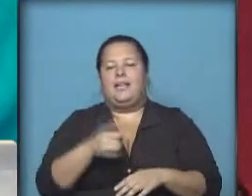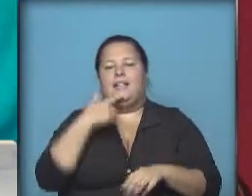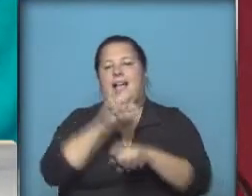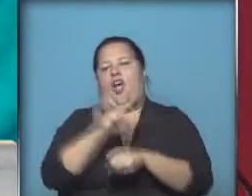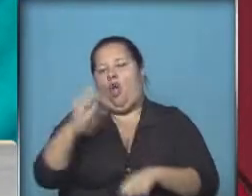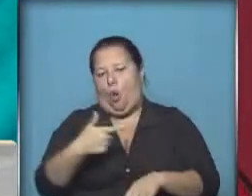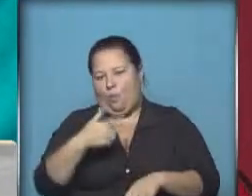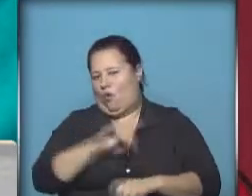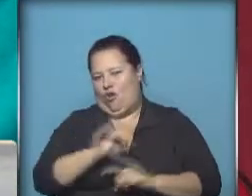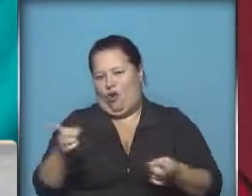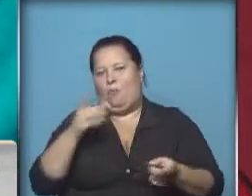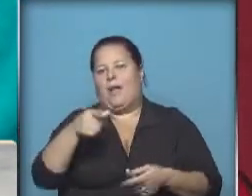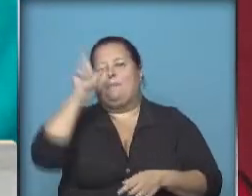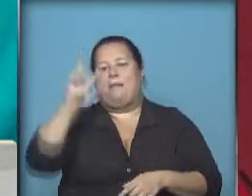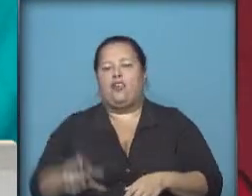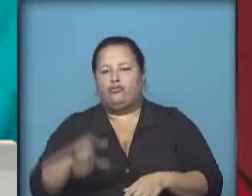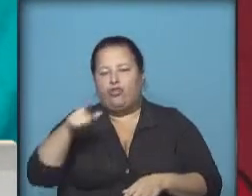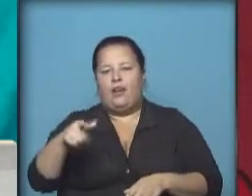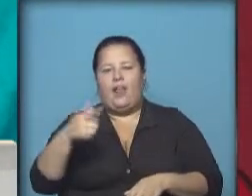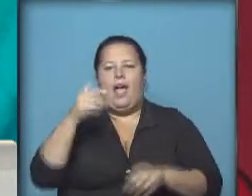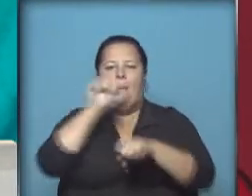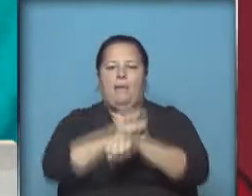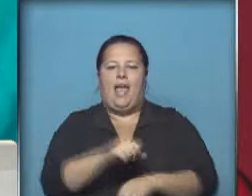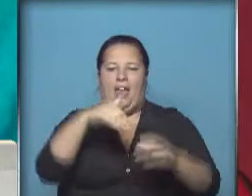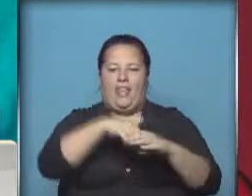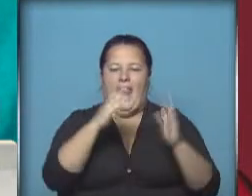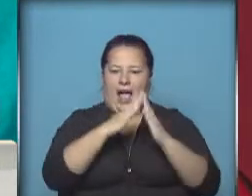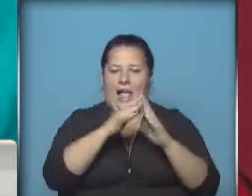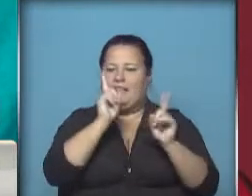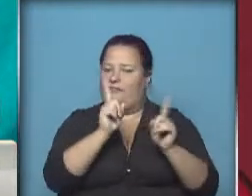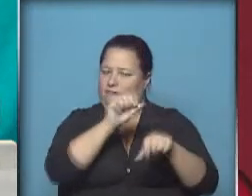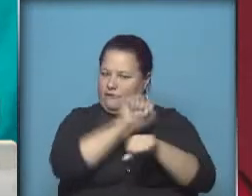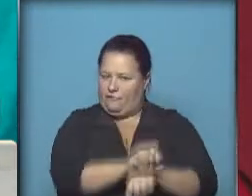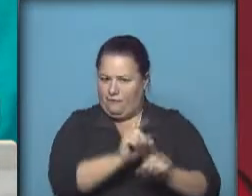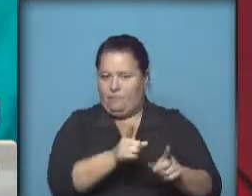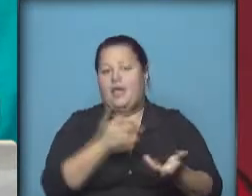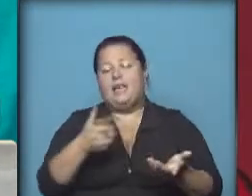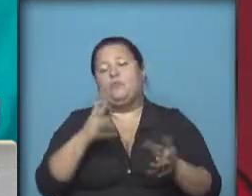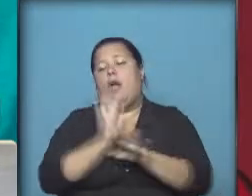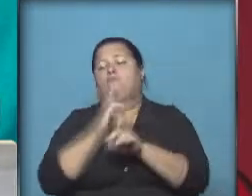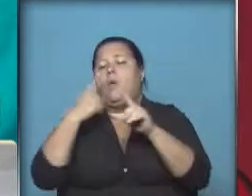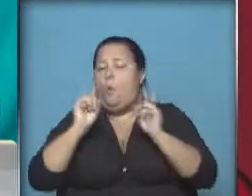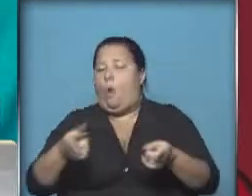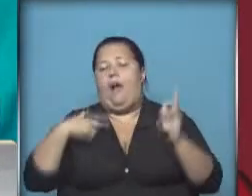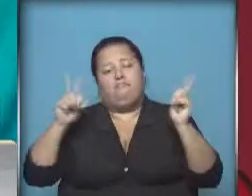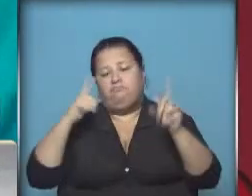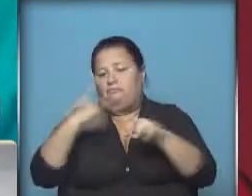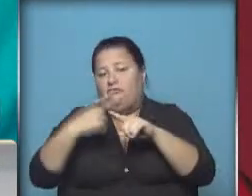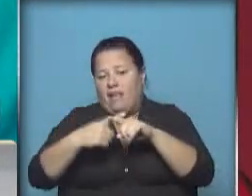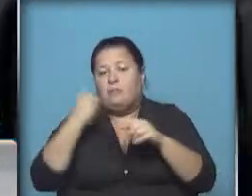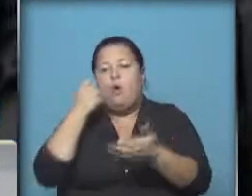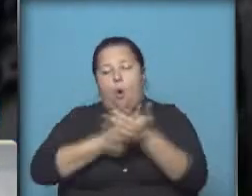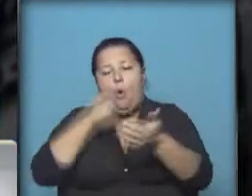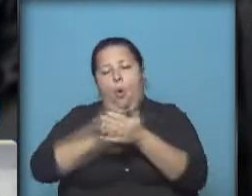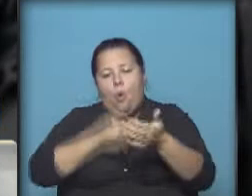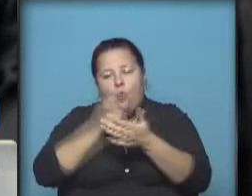común, sabemos que no es así porque esta persona está en prisión domiciliaria y va a mantener ese régimen, es una celebración que tenemos que hacer por un proceso de lucha que